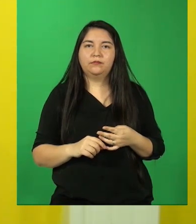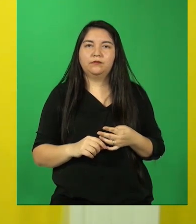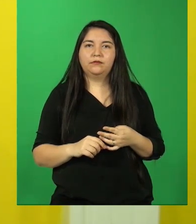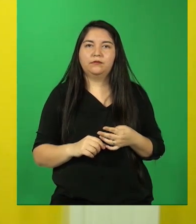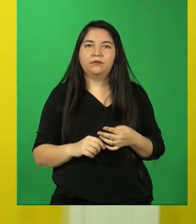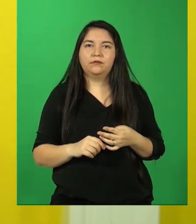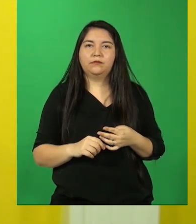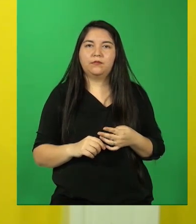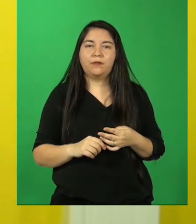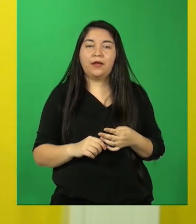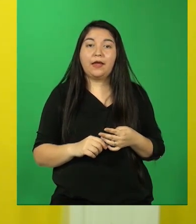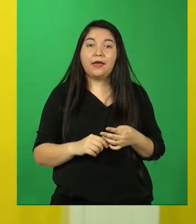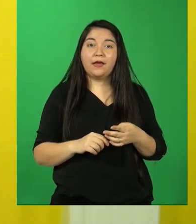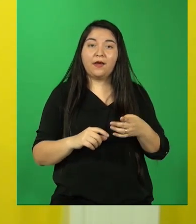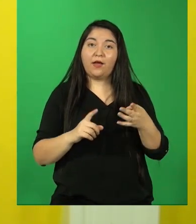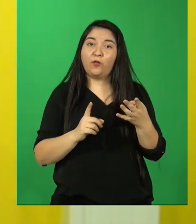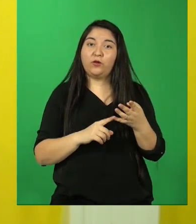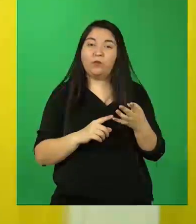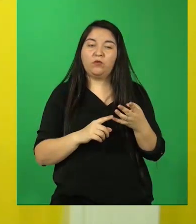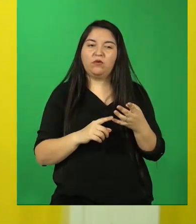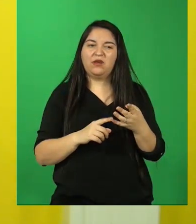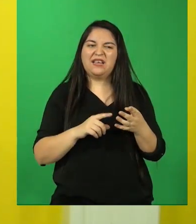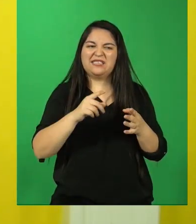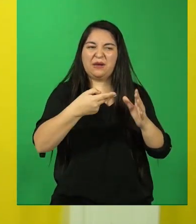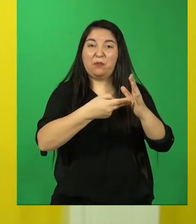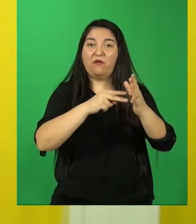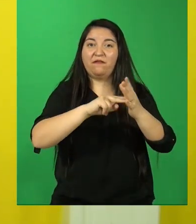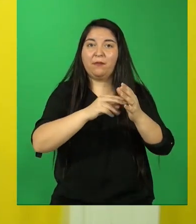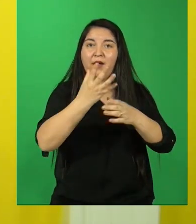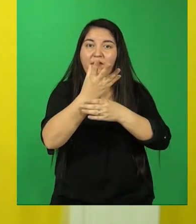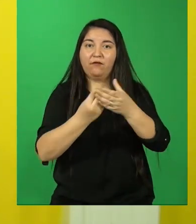cómo se solucionó.